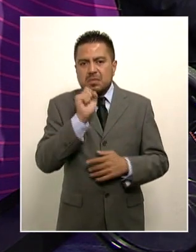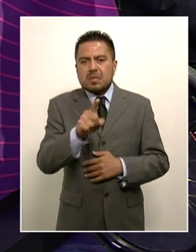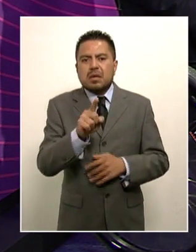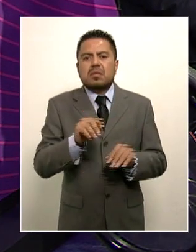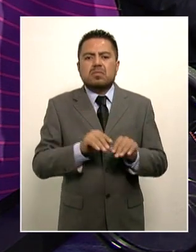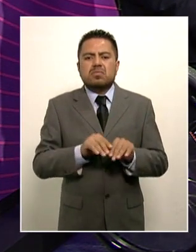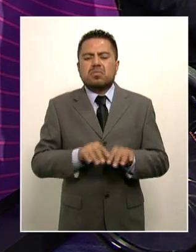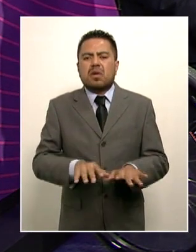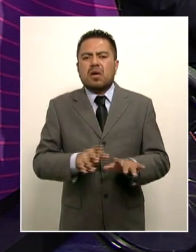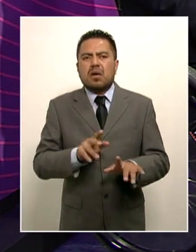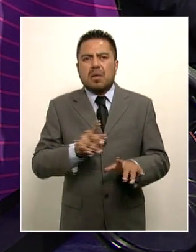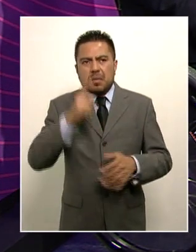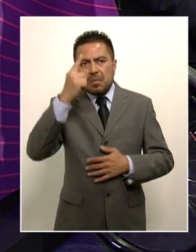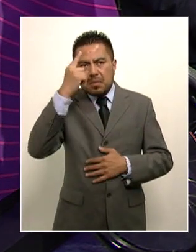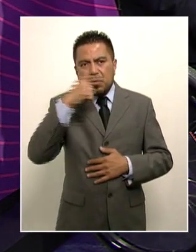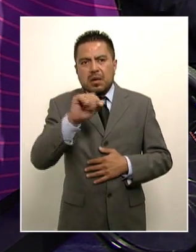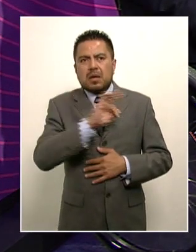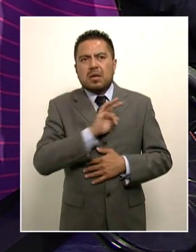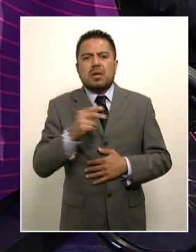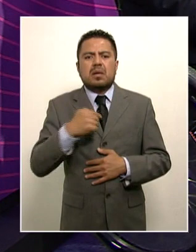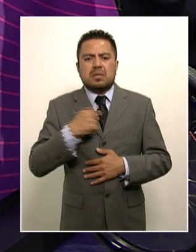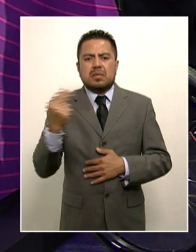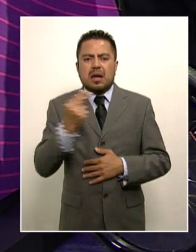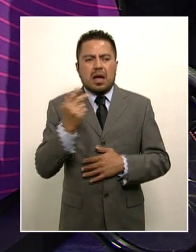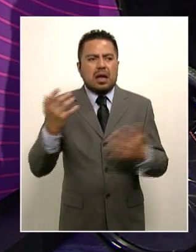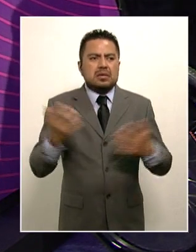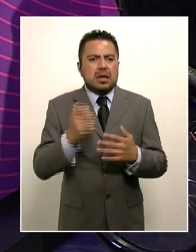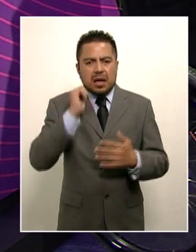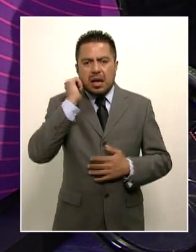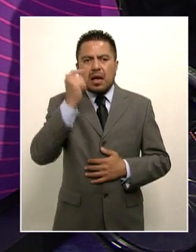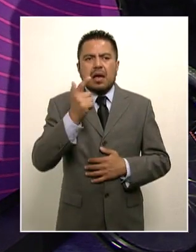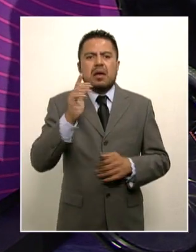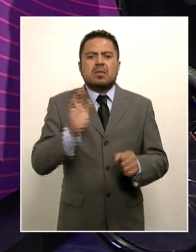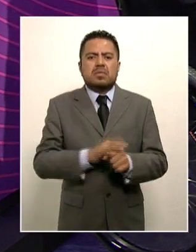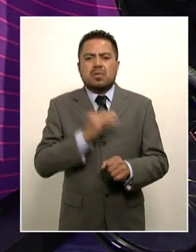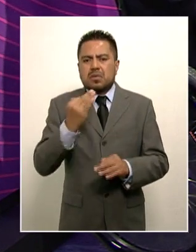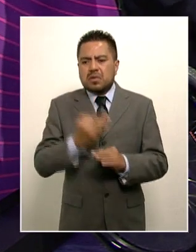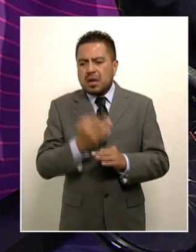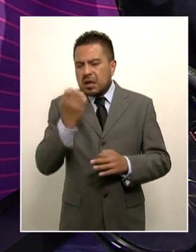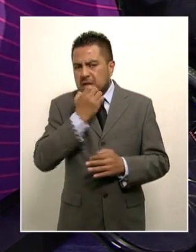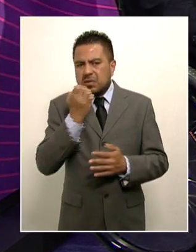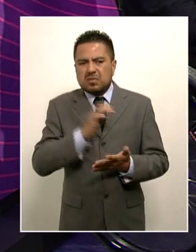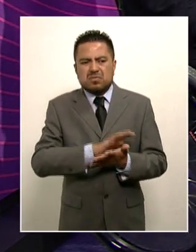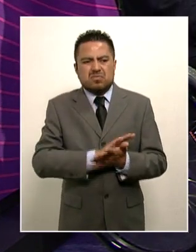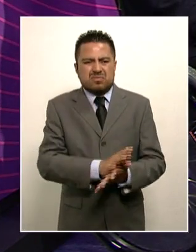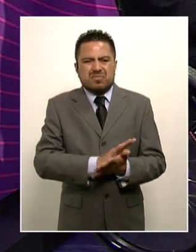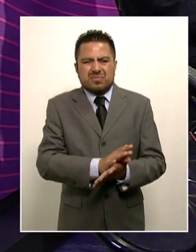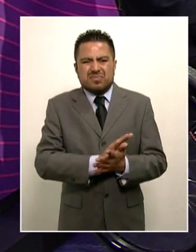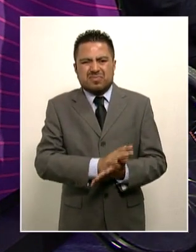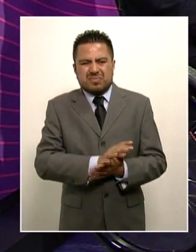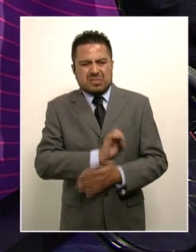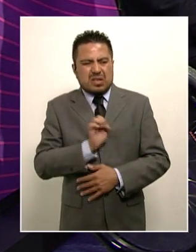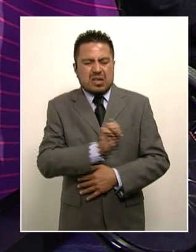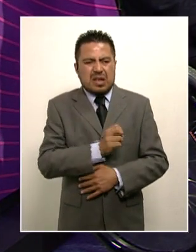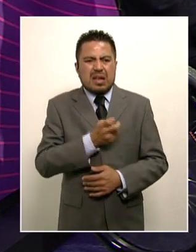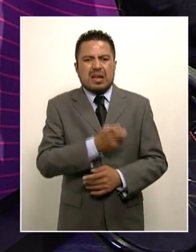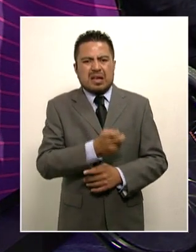influyó para que pues yo tuviera que hacer algo porque, bueno, pues en la escuela el bullying es tremendo,